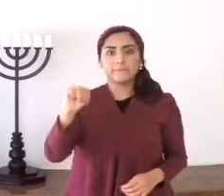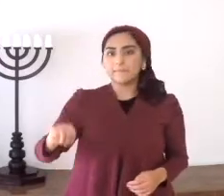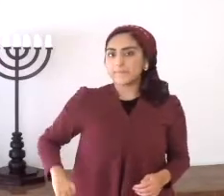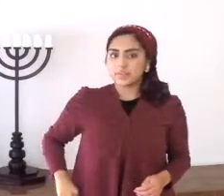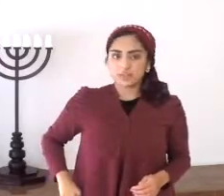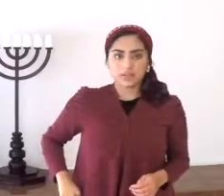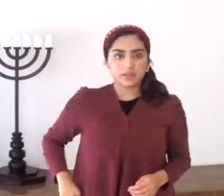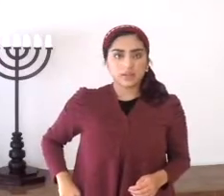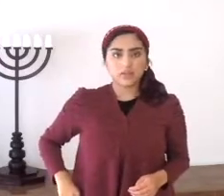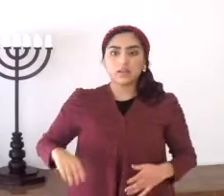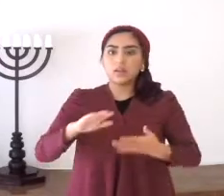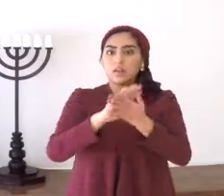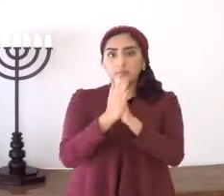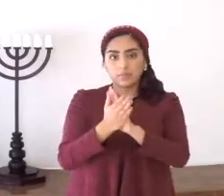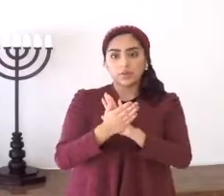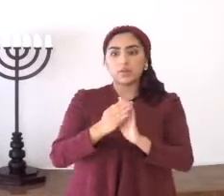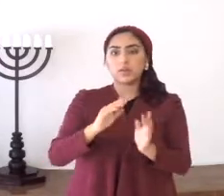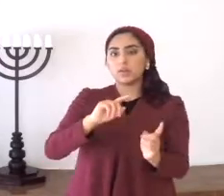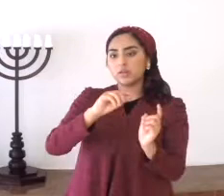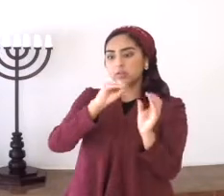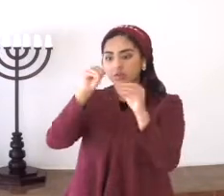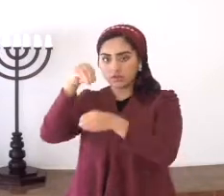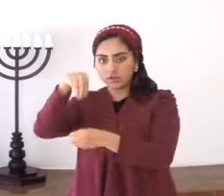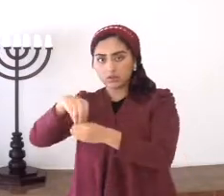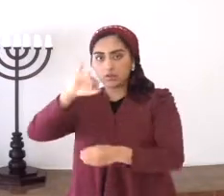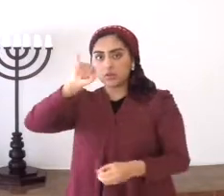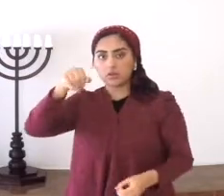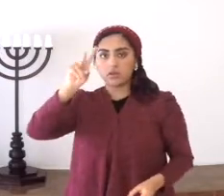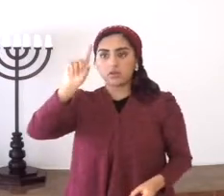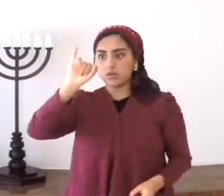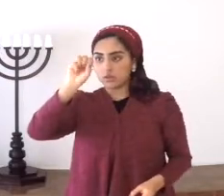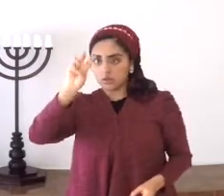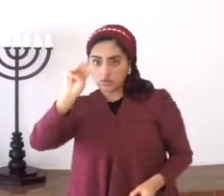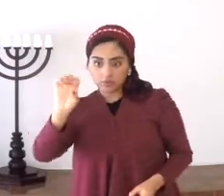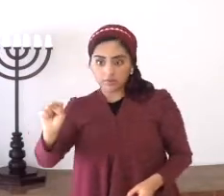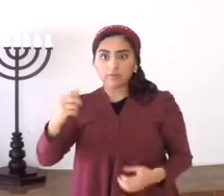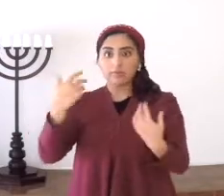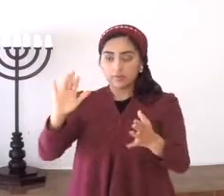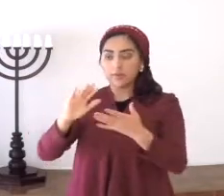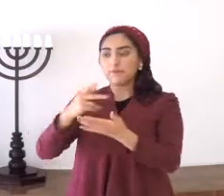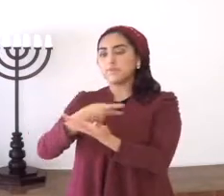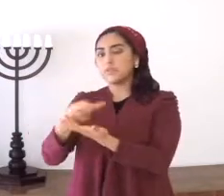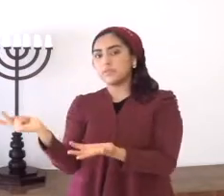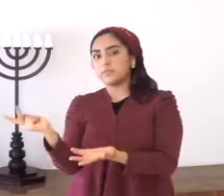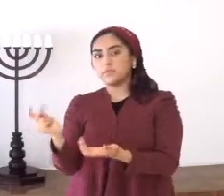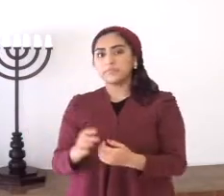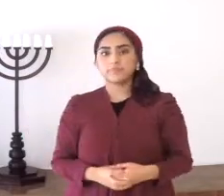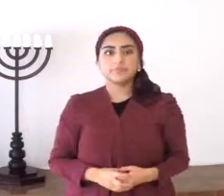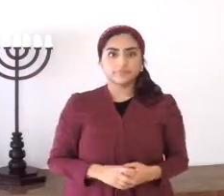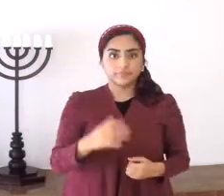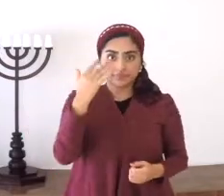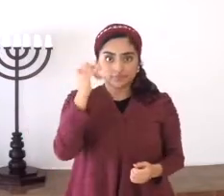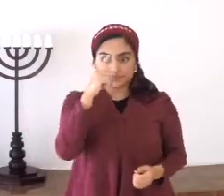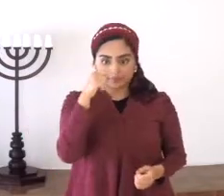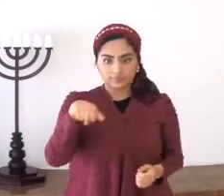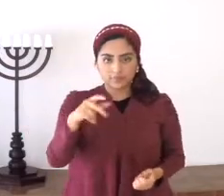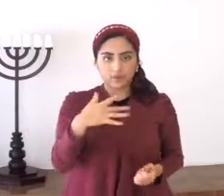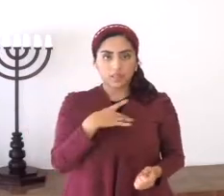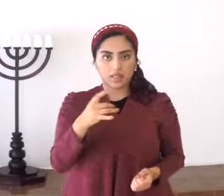Elohim, Yahshua no es Mashiach, se vuelven judíos ortodoxos y al rato acaban